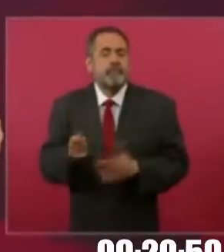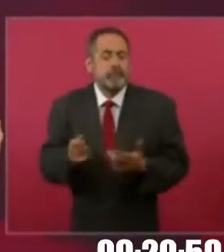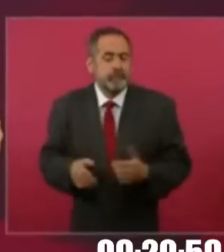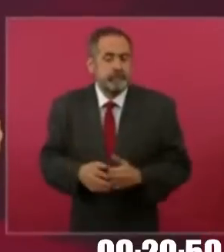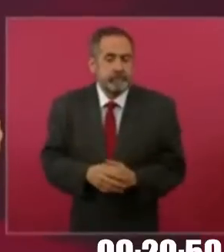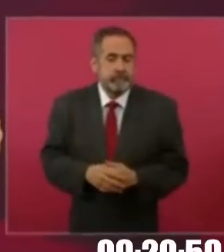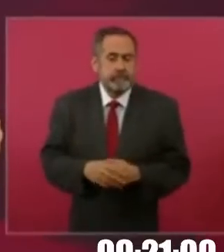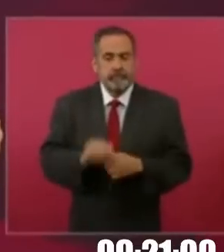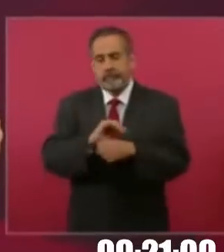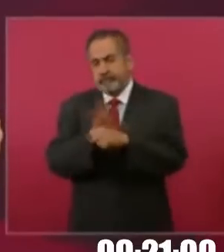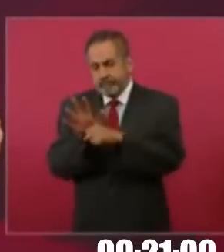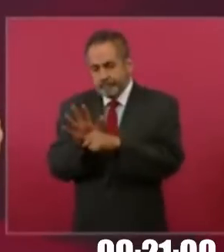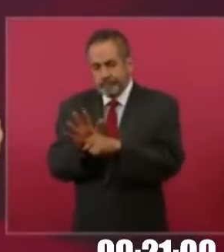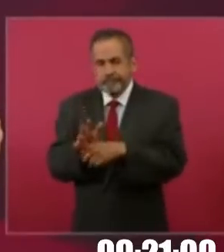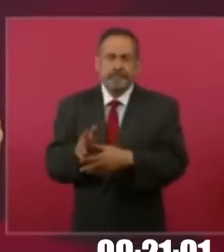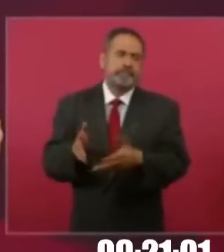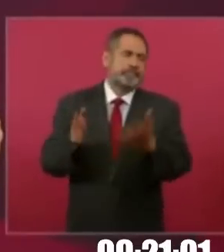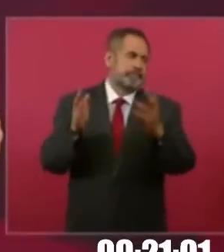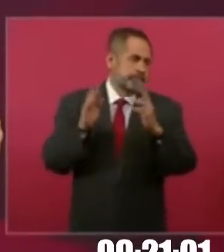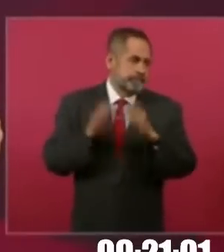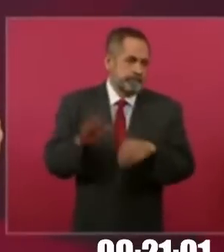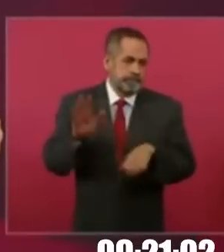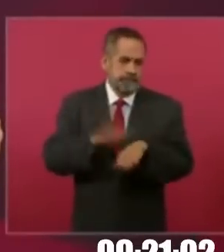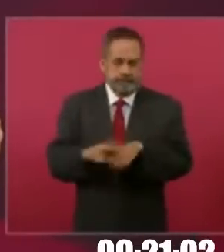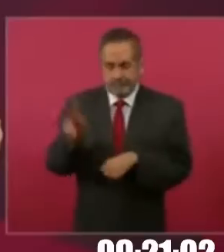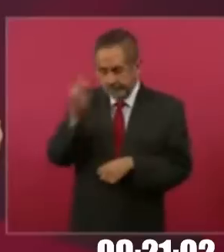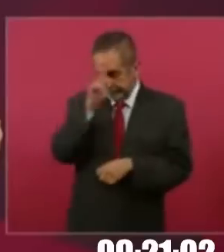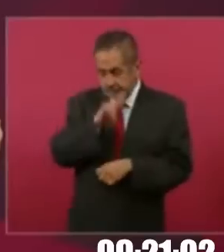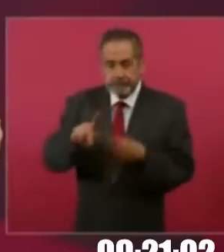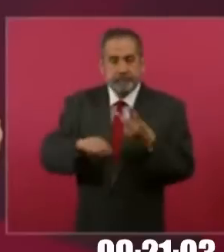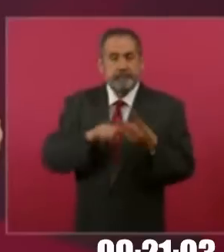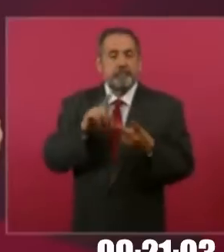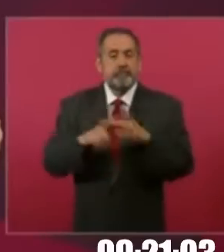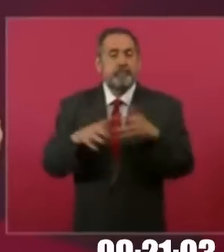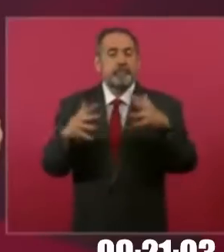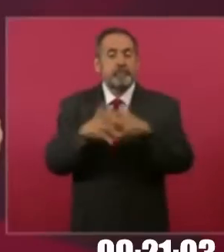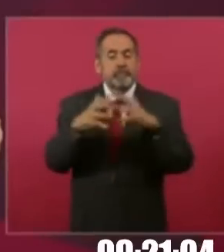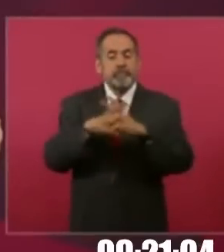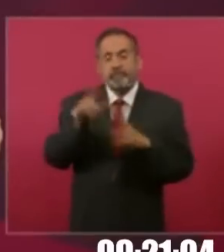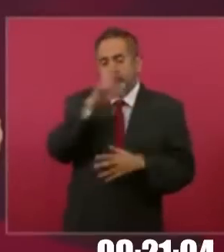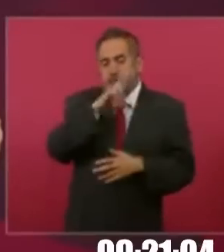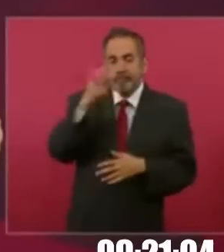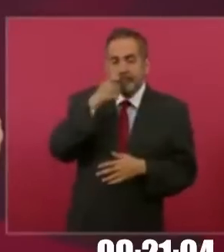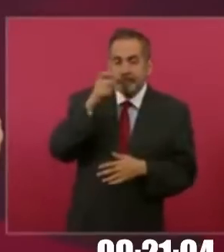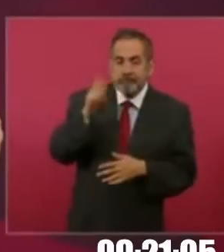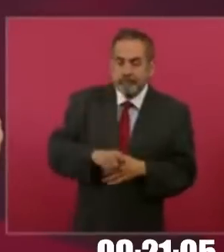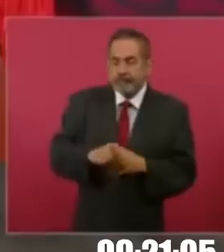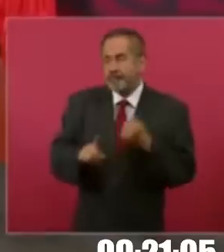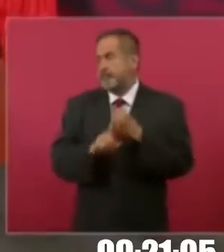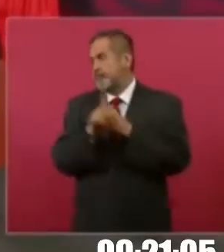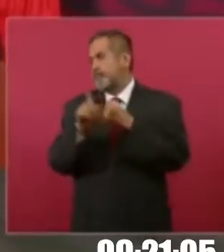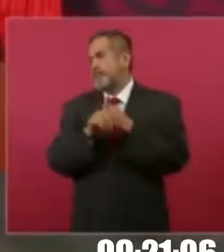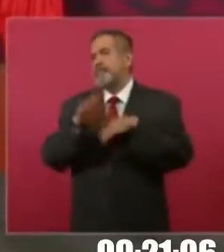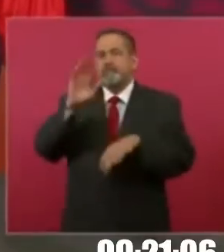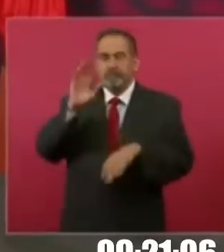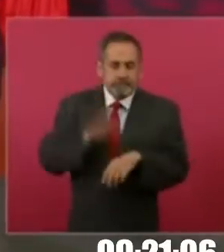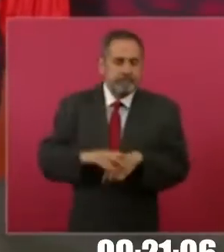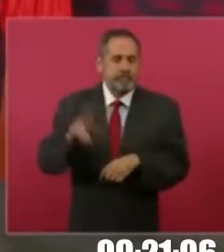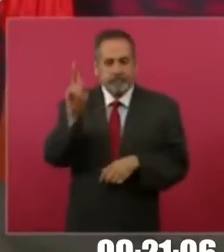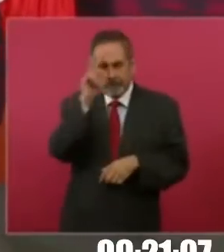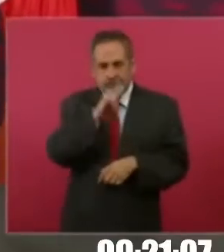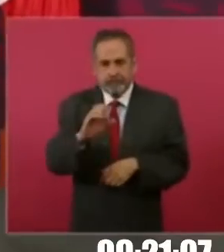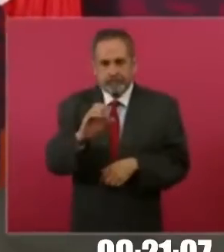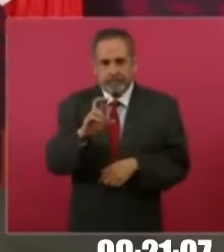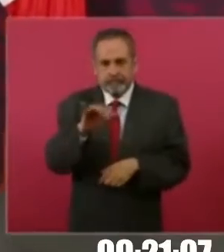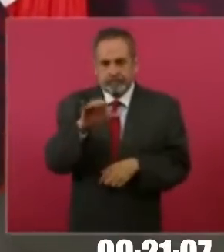vino la pandemia luego la guerra Rusia Ucrania